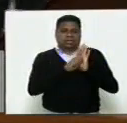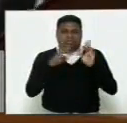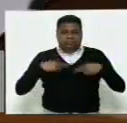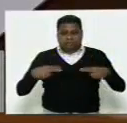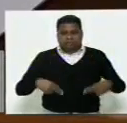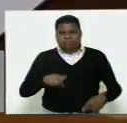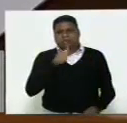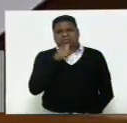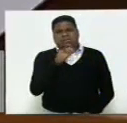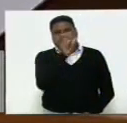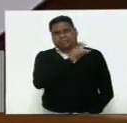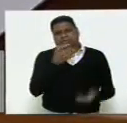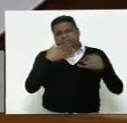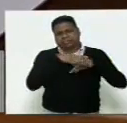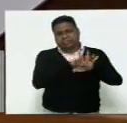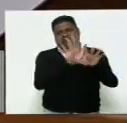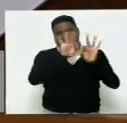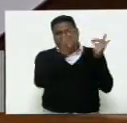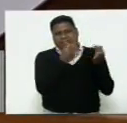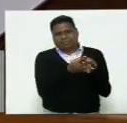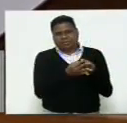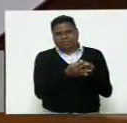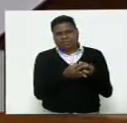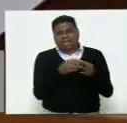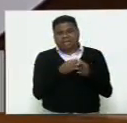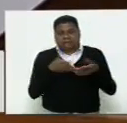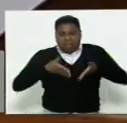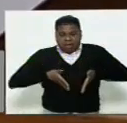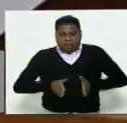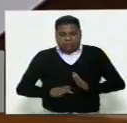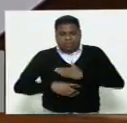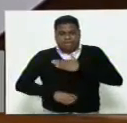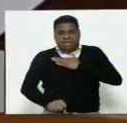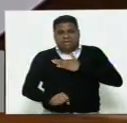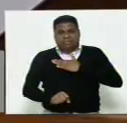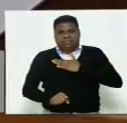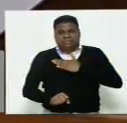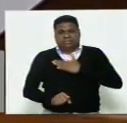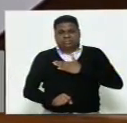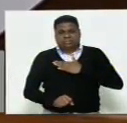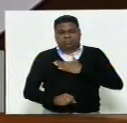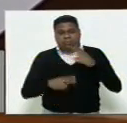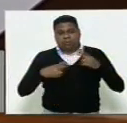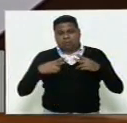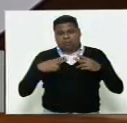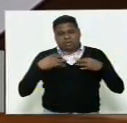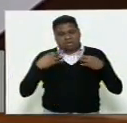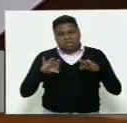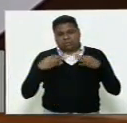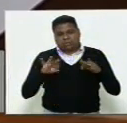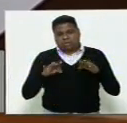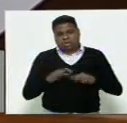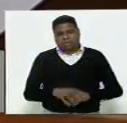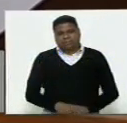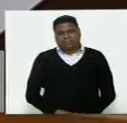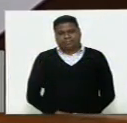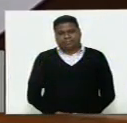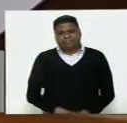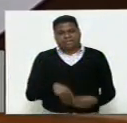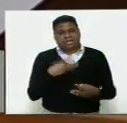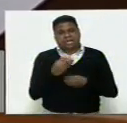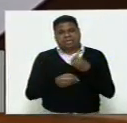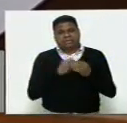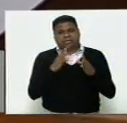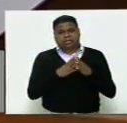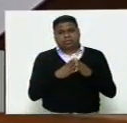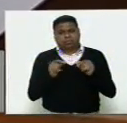quienes integran las familias a una gestación, parto y nacimiento humanizado, a los fines de generar las